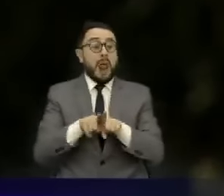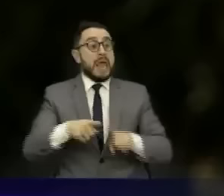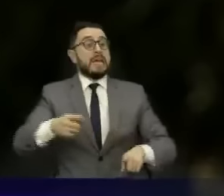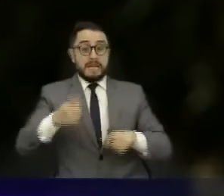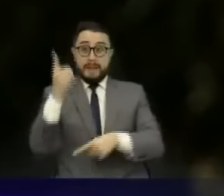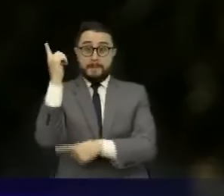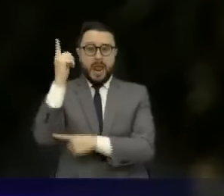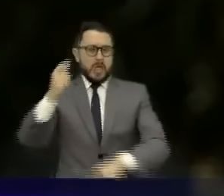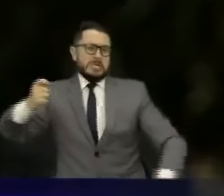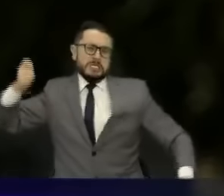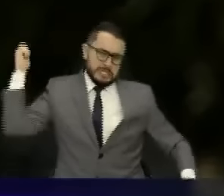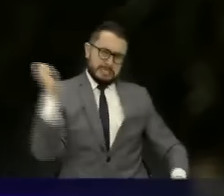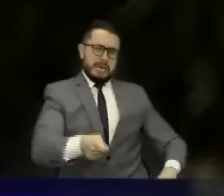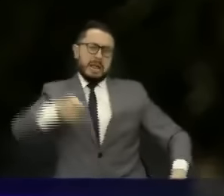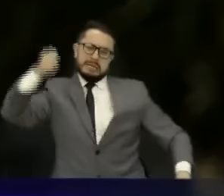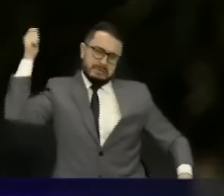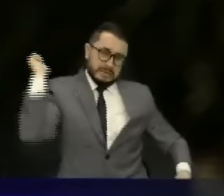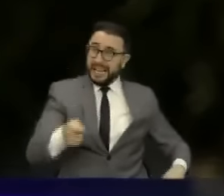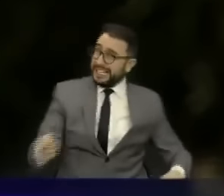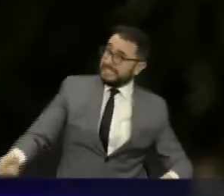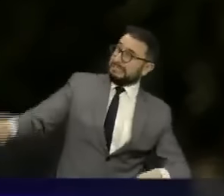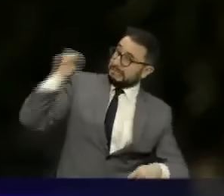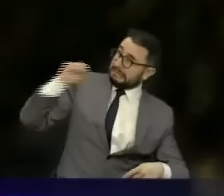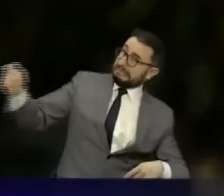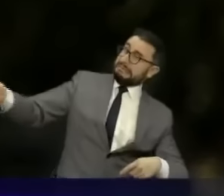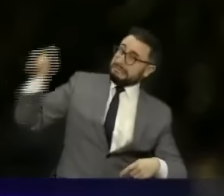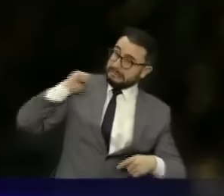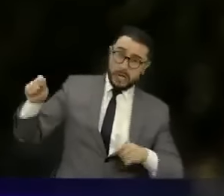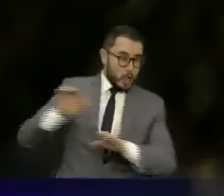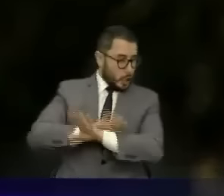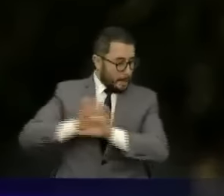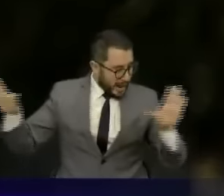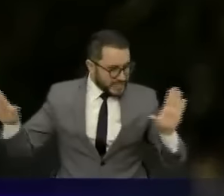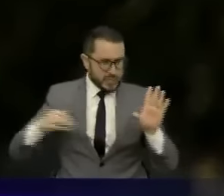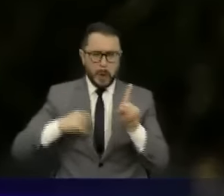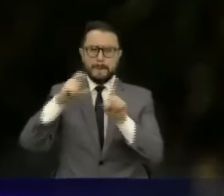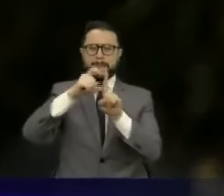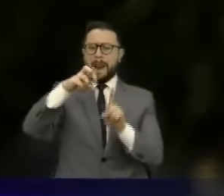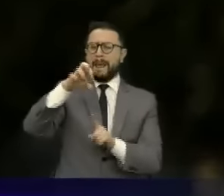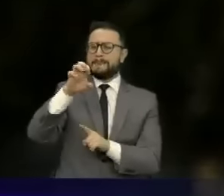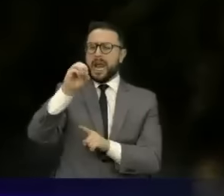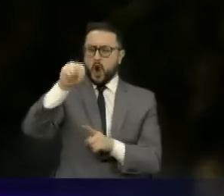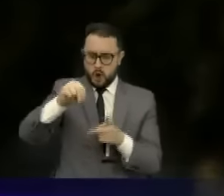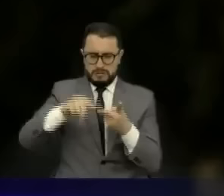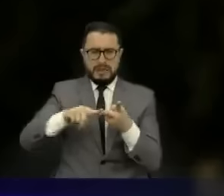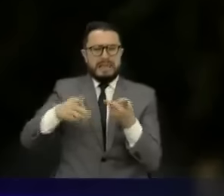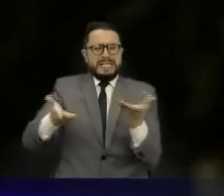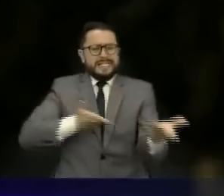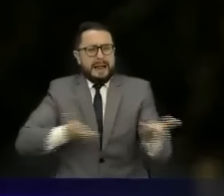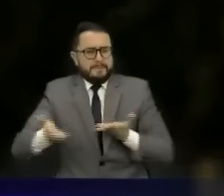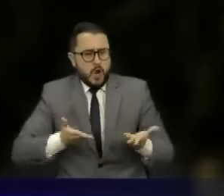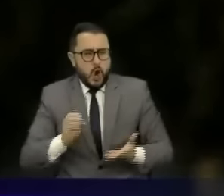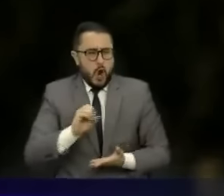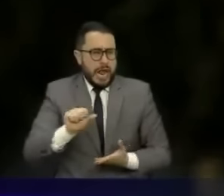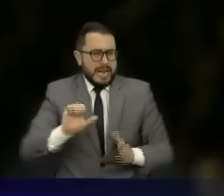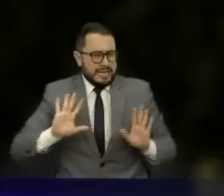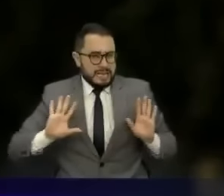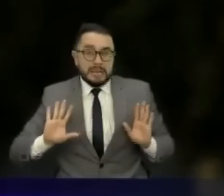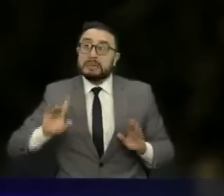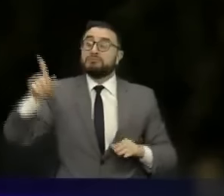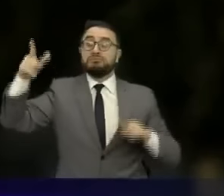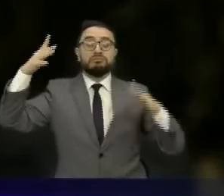de yugo, para dejar de llamarse peón, siervo o sierva. de algún